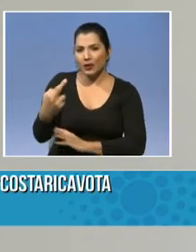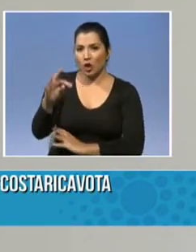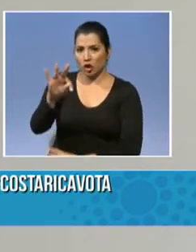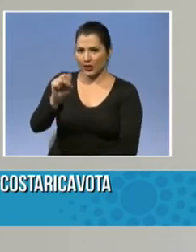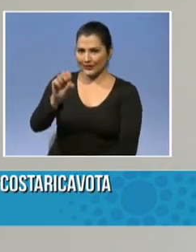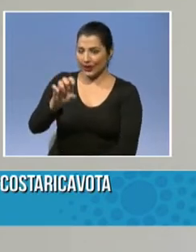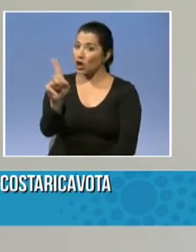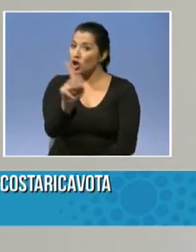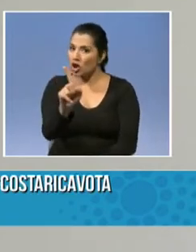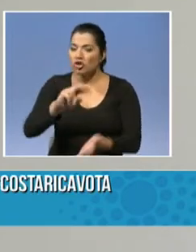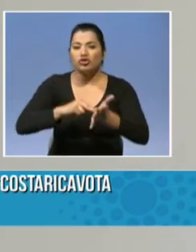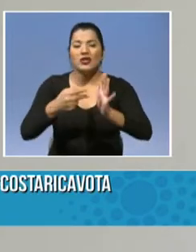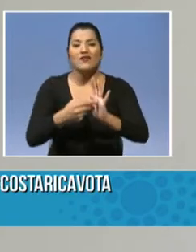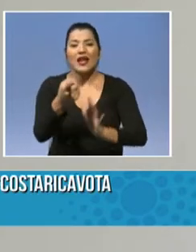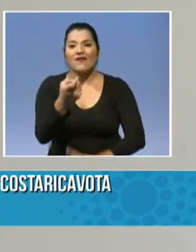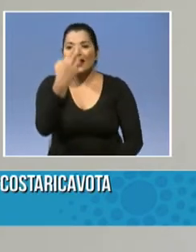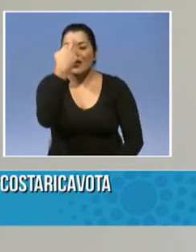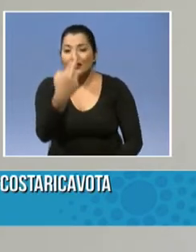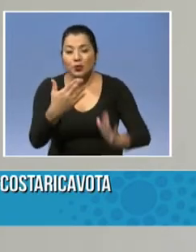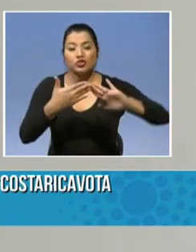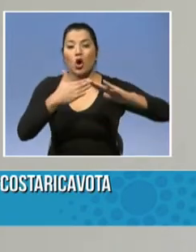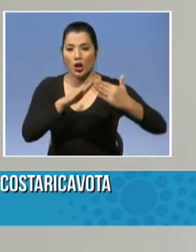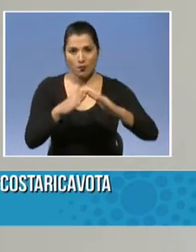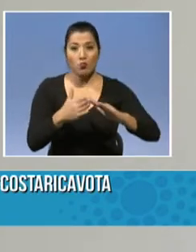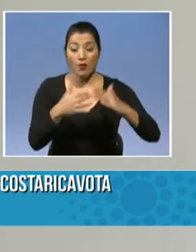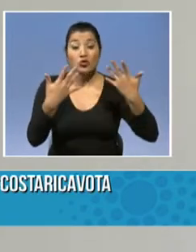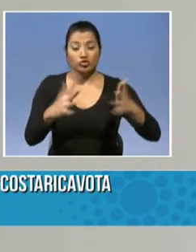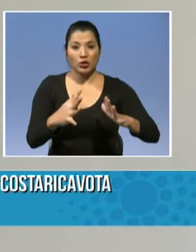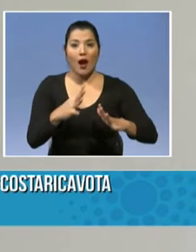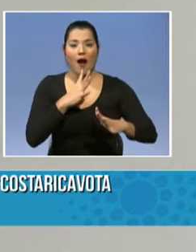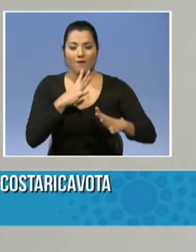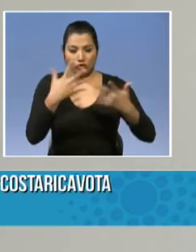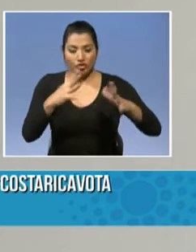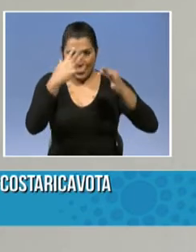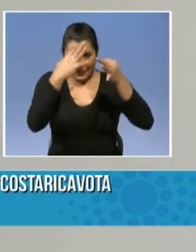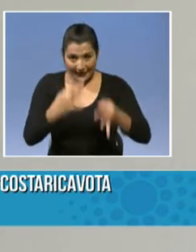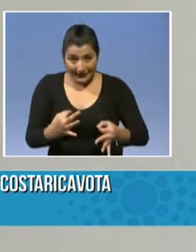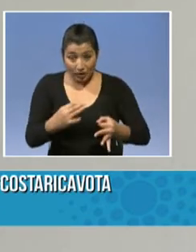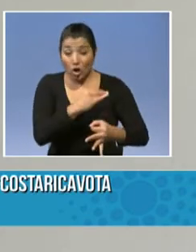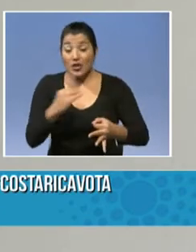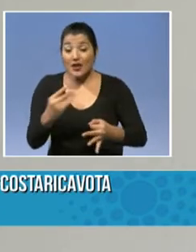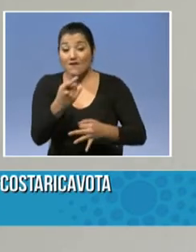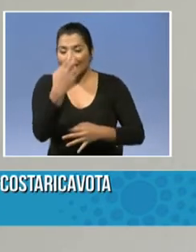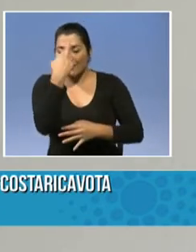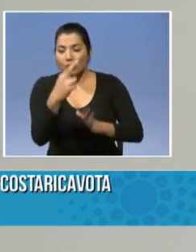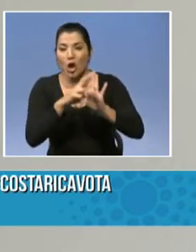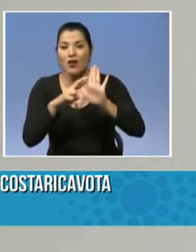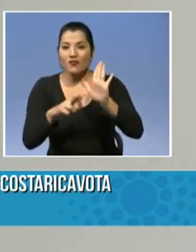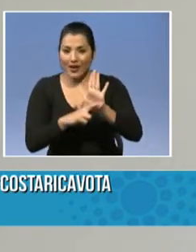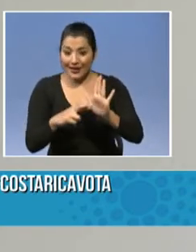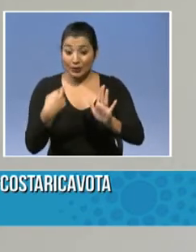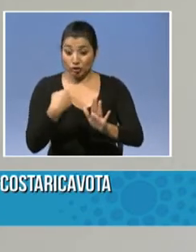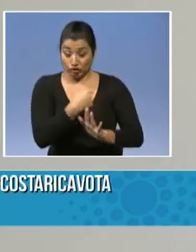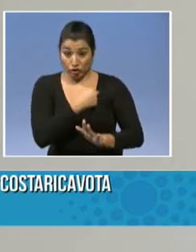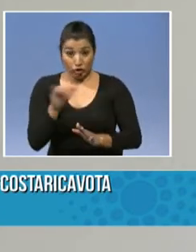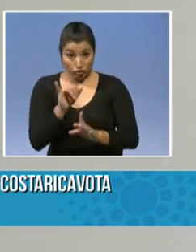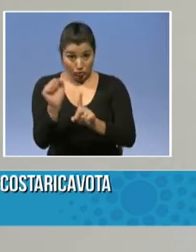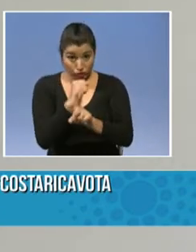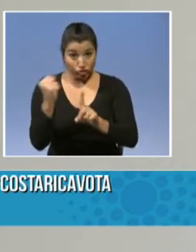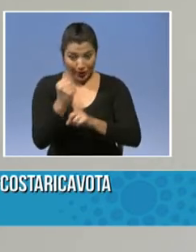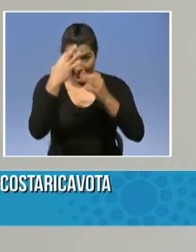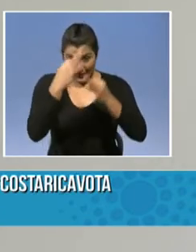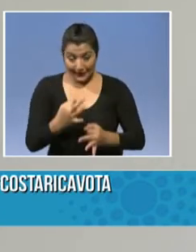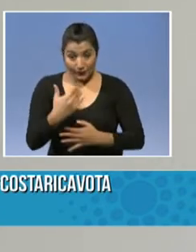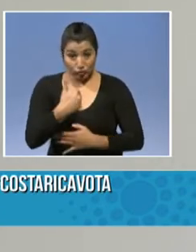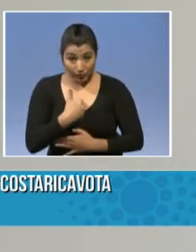que ha hablado y a las reglas bajo las que, como sociedad, hemos decidido vivir. Esa